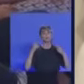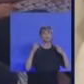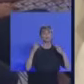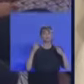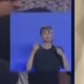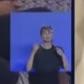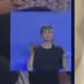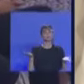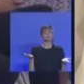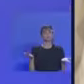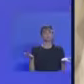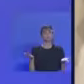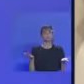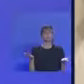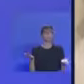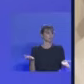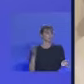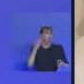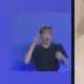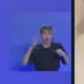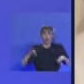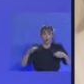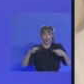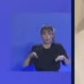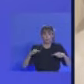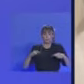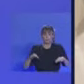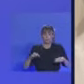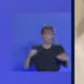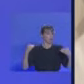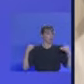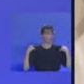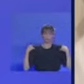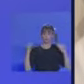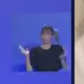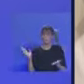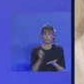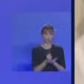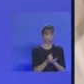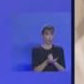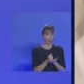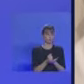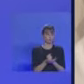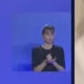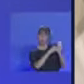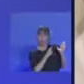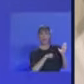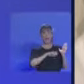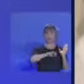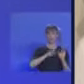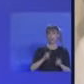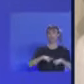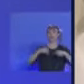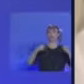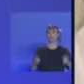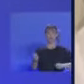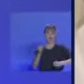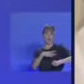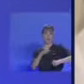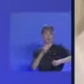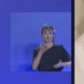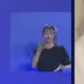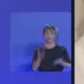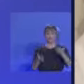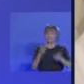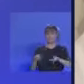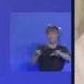decíais, pero de verdad se pueden creer que pueden solucionar el problema contra los 100 más ricos de España paguen más impuestos. El problema es que van a volver a matar a las